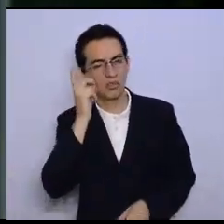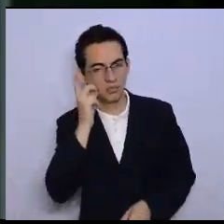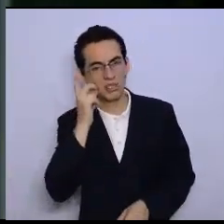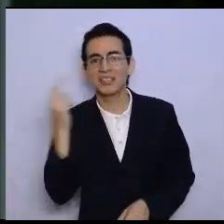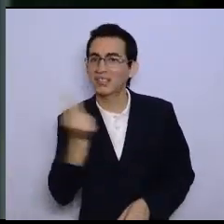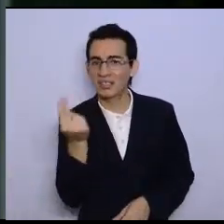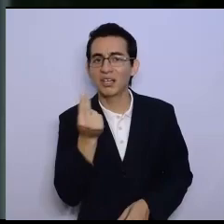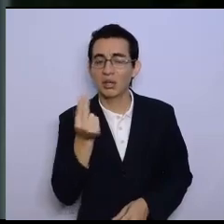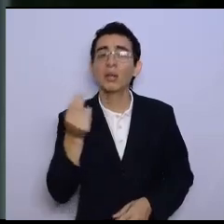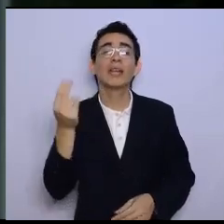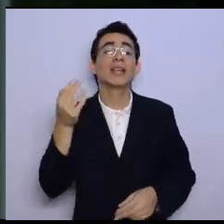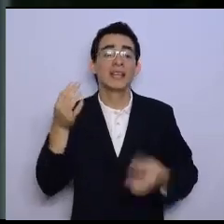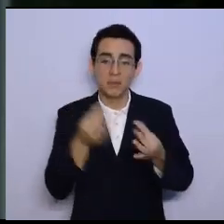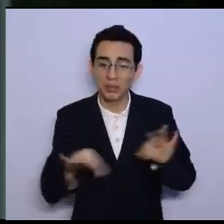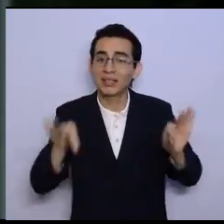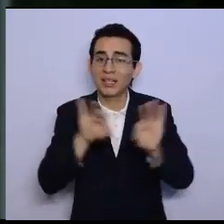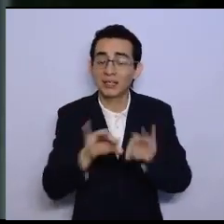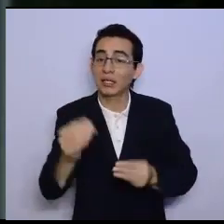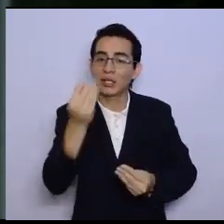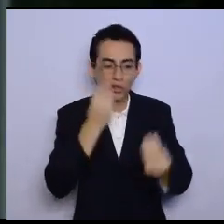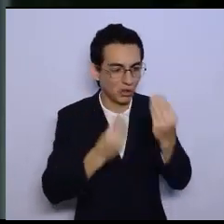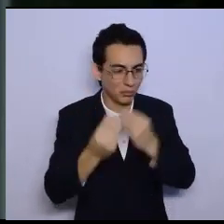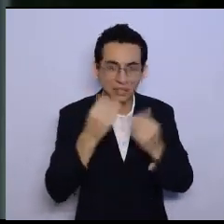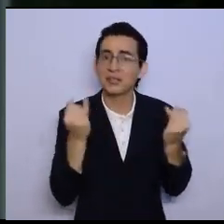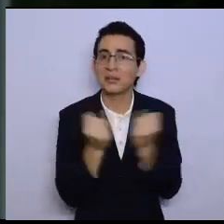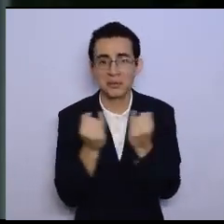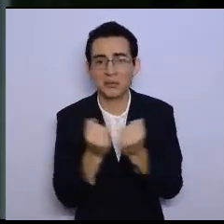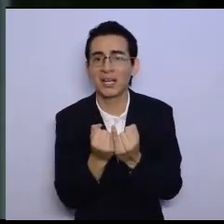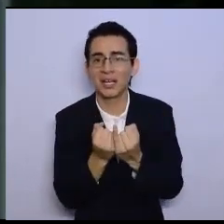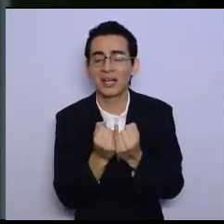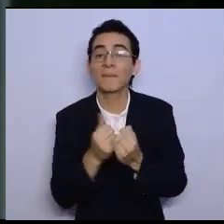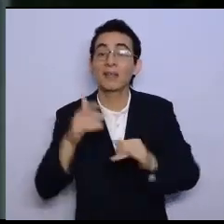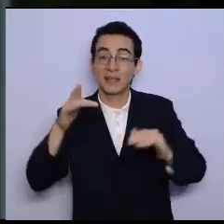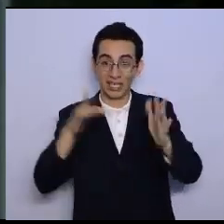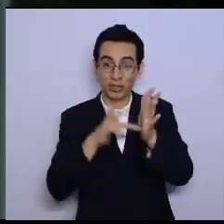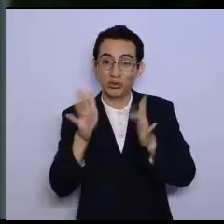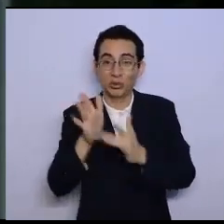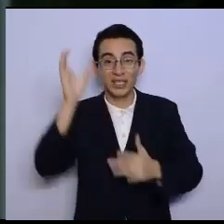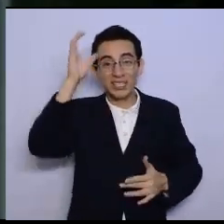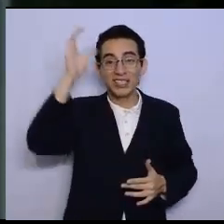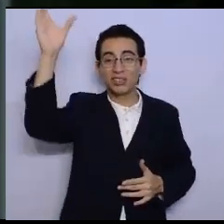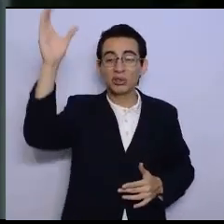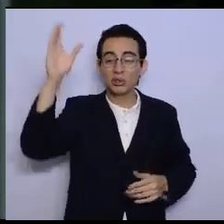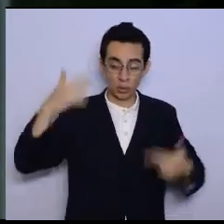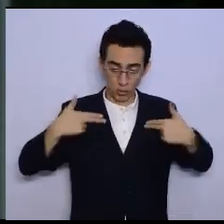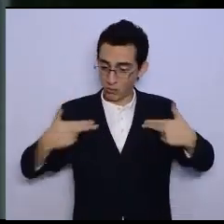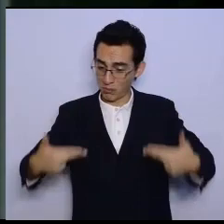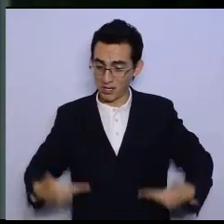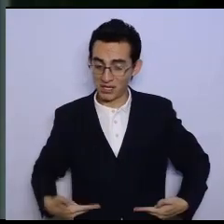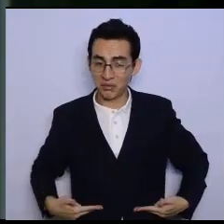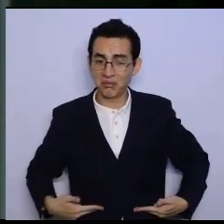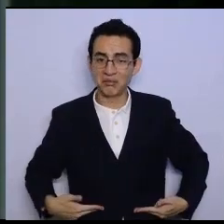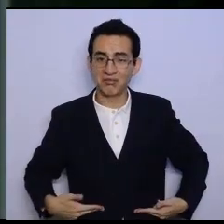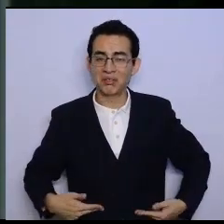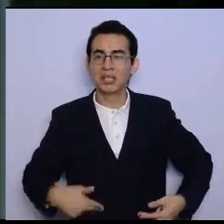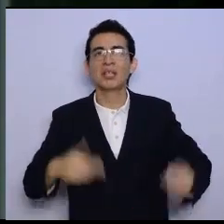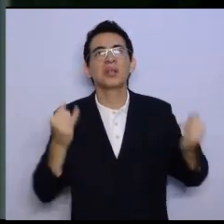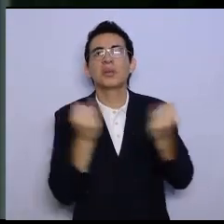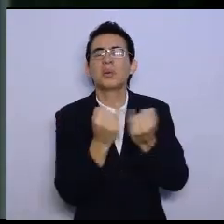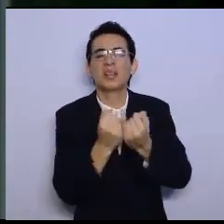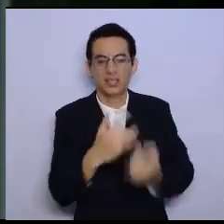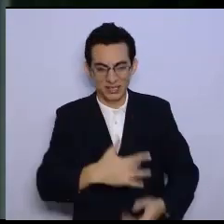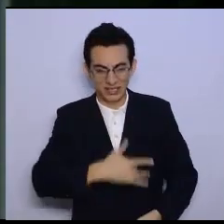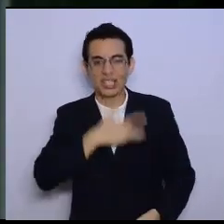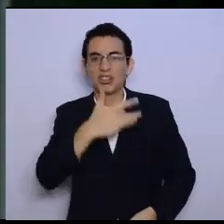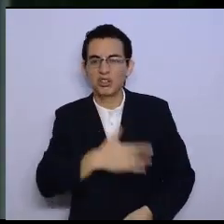comer. Entonces, Cristo como humano se identificó con nosotros en el dolor,